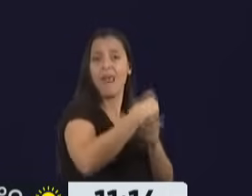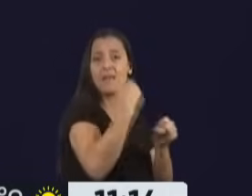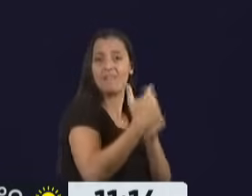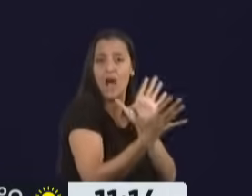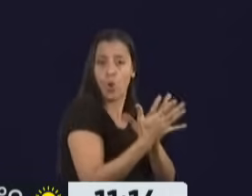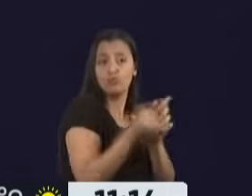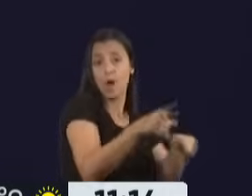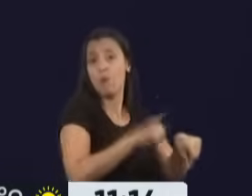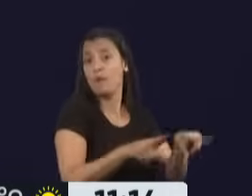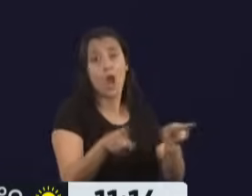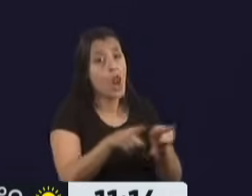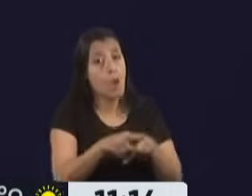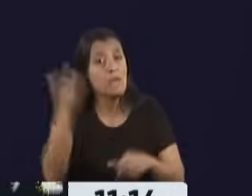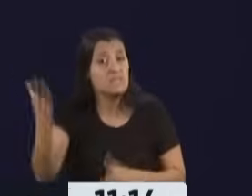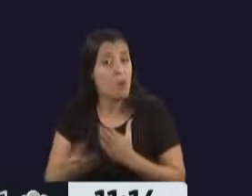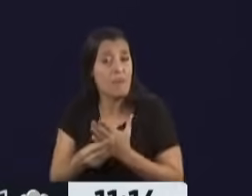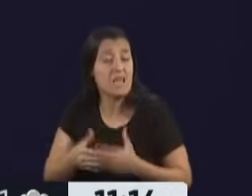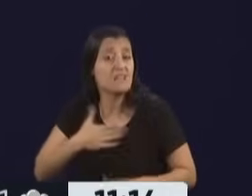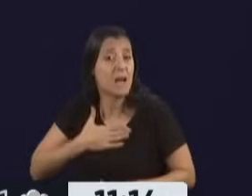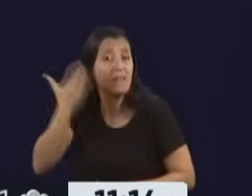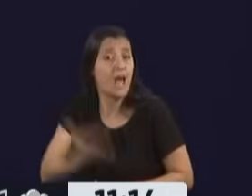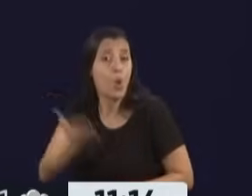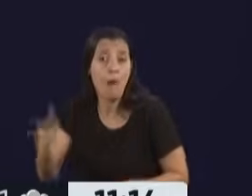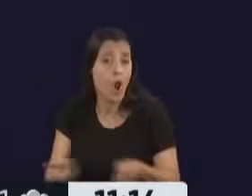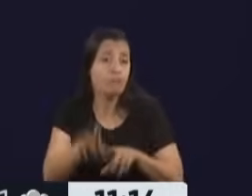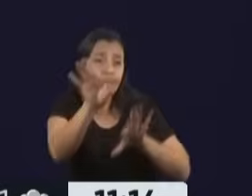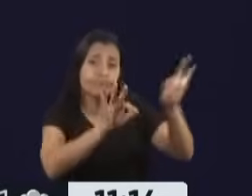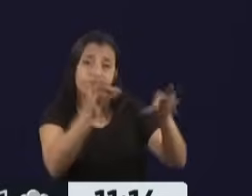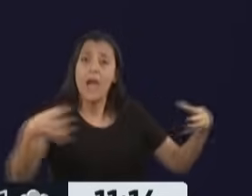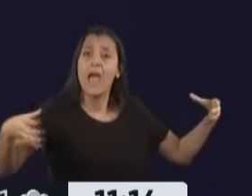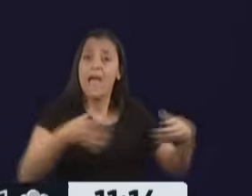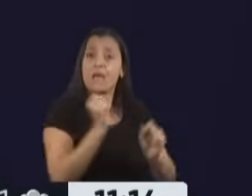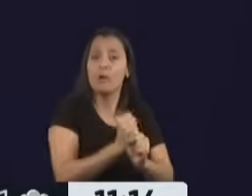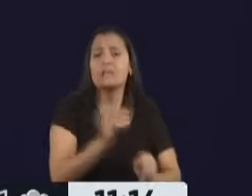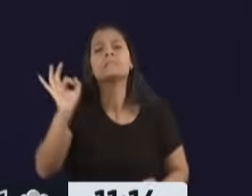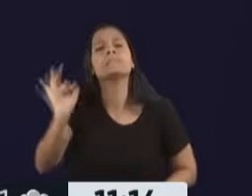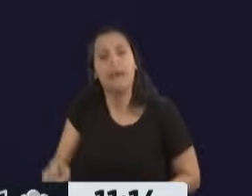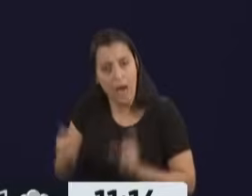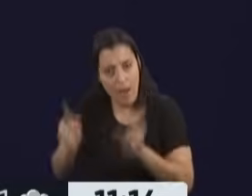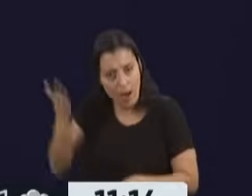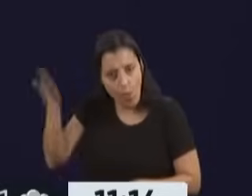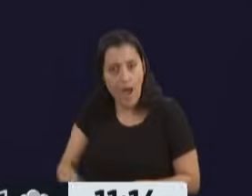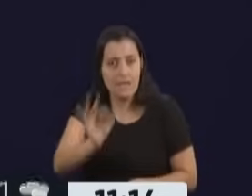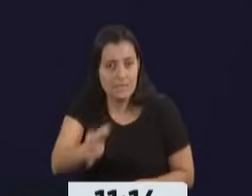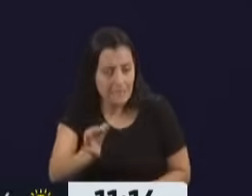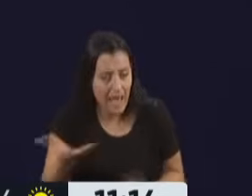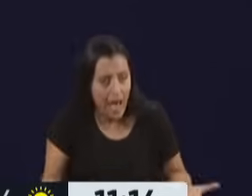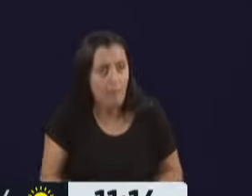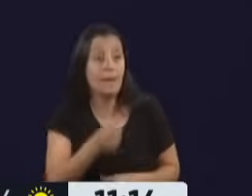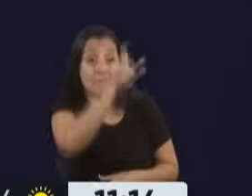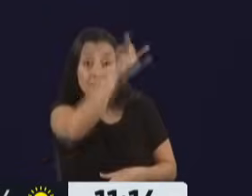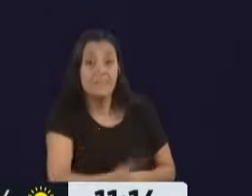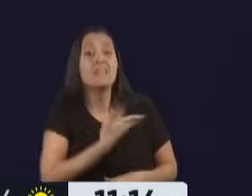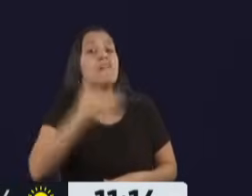momento. Y fue lo que hizo la ministra Petovelo, a sabiendas de que efectivamente en algún momento Fernando sí iba a dar un